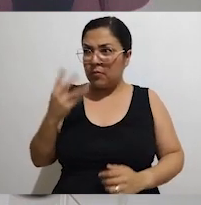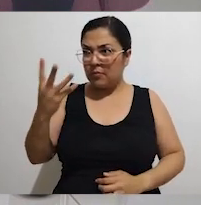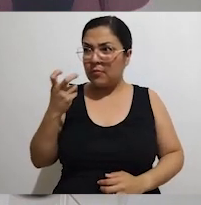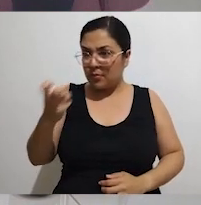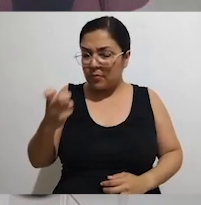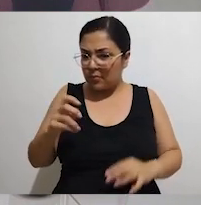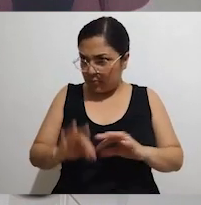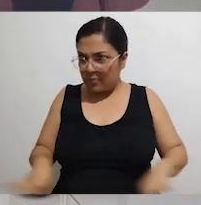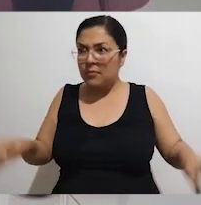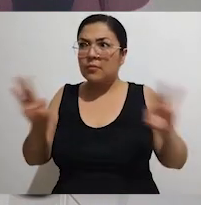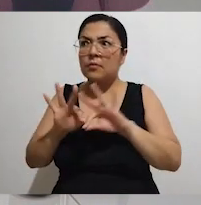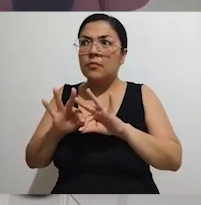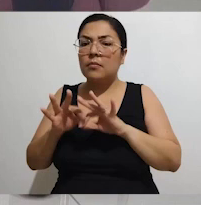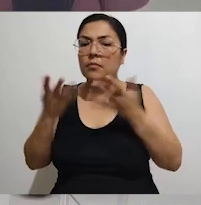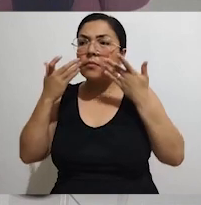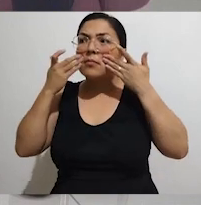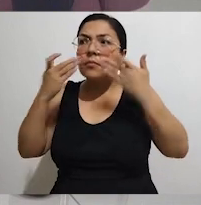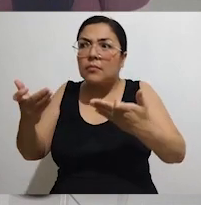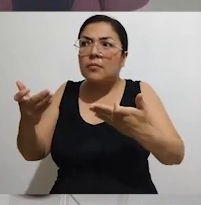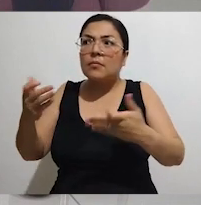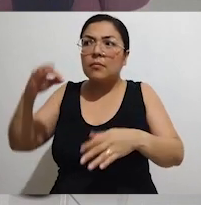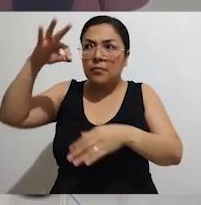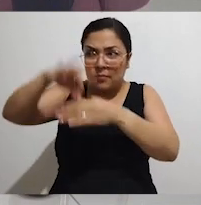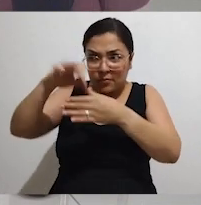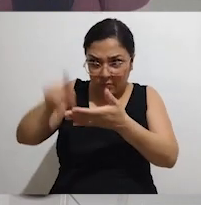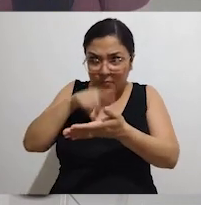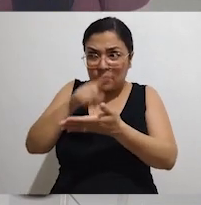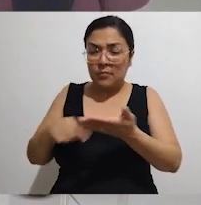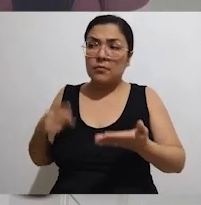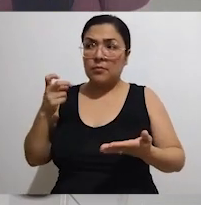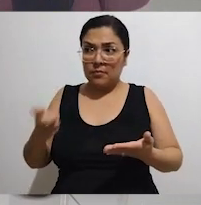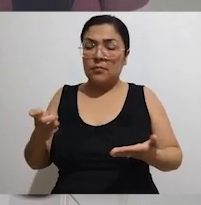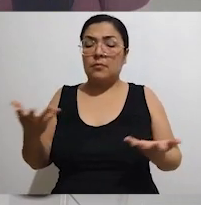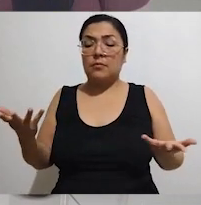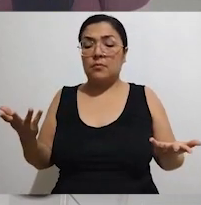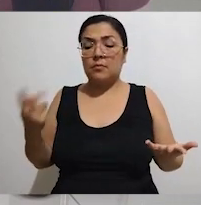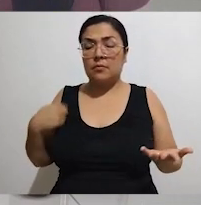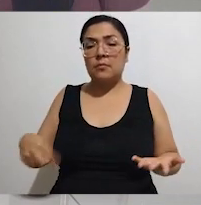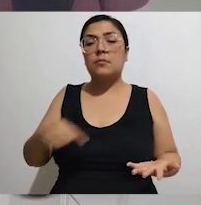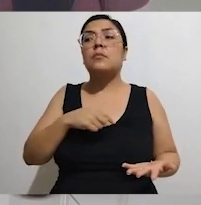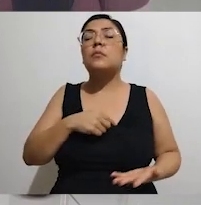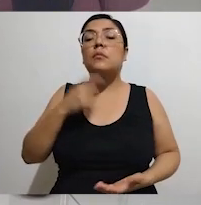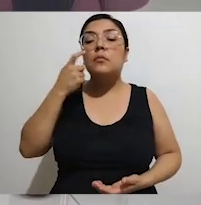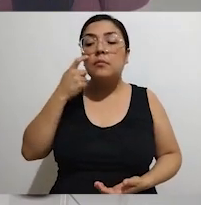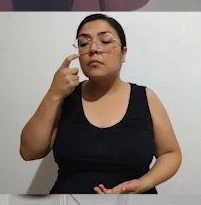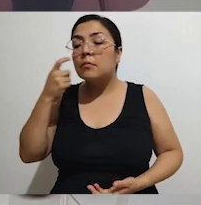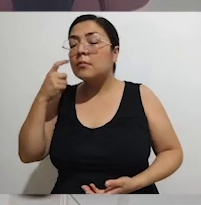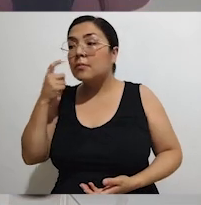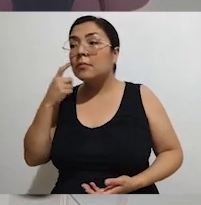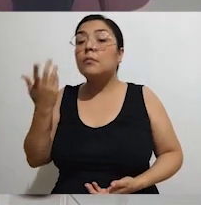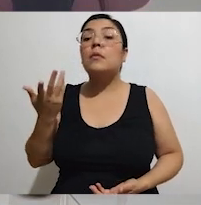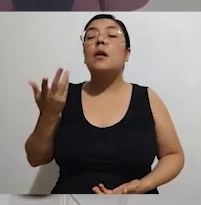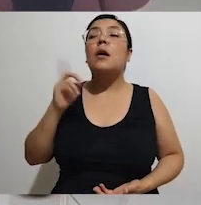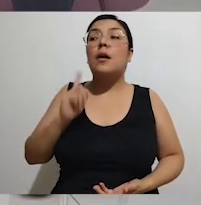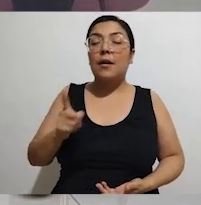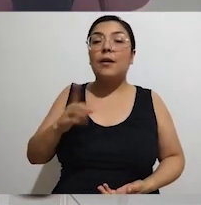jugó un papel importante para la observación electoral, el que pudieran constatar y ver la operación de